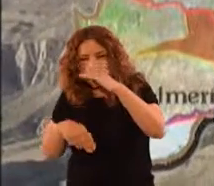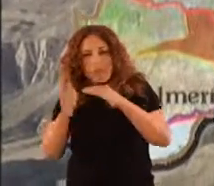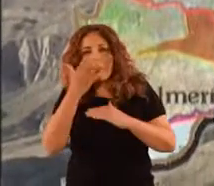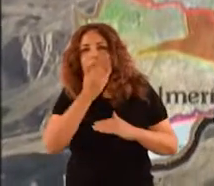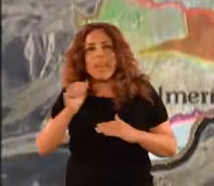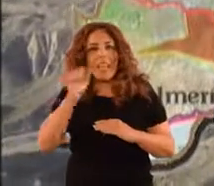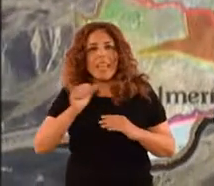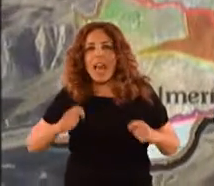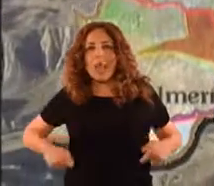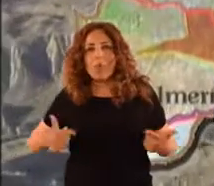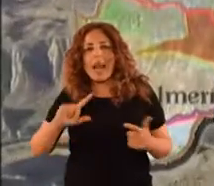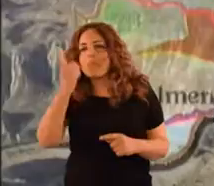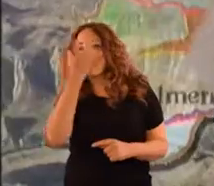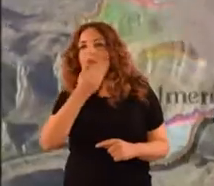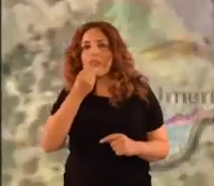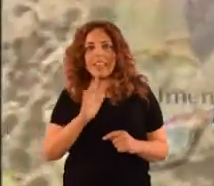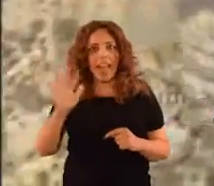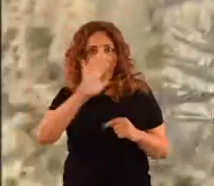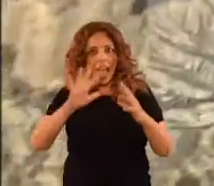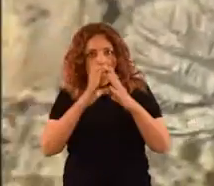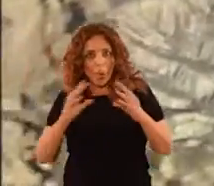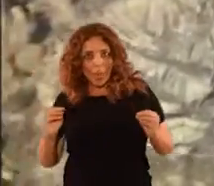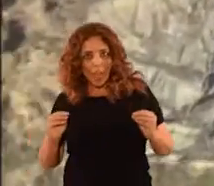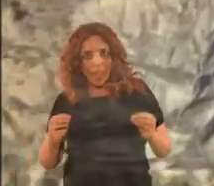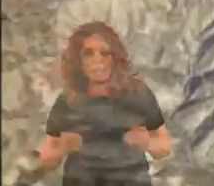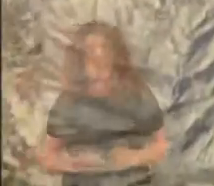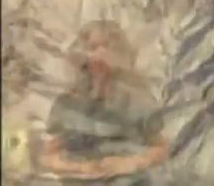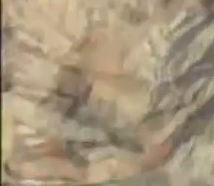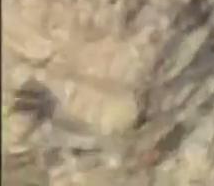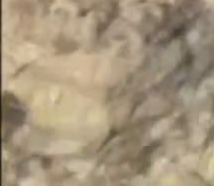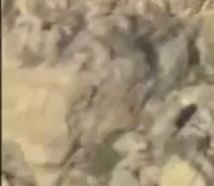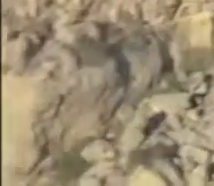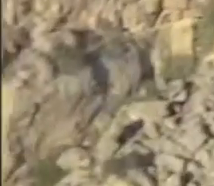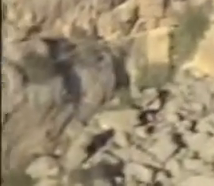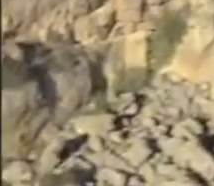bellezas naturales más impresionantes de Andalucía.